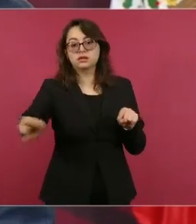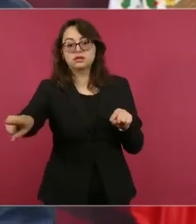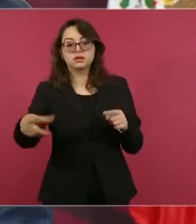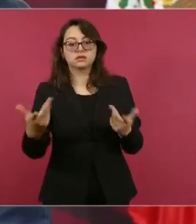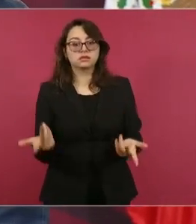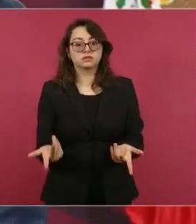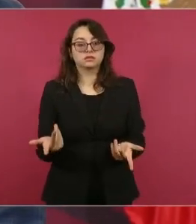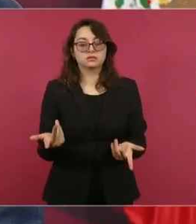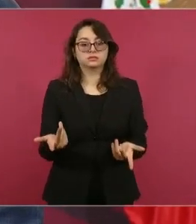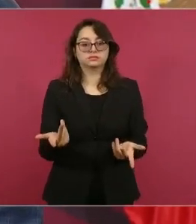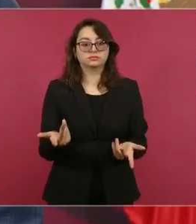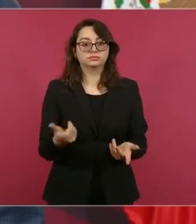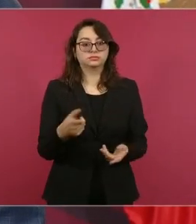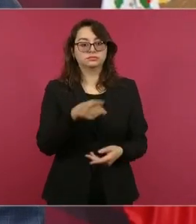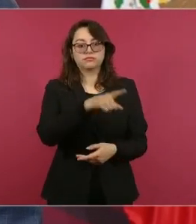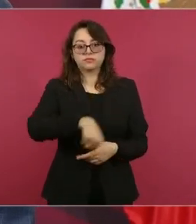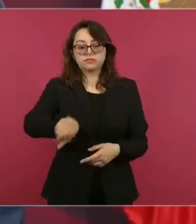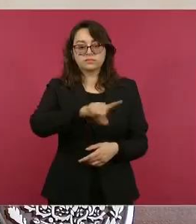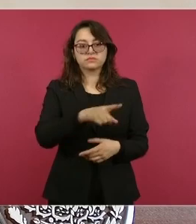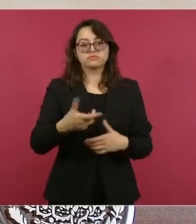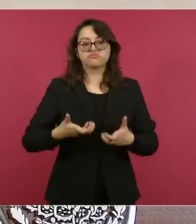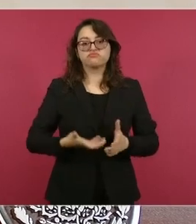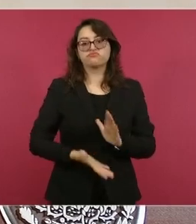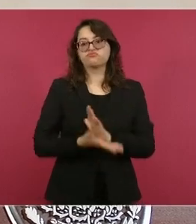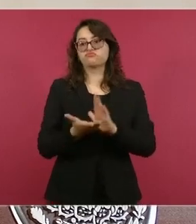unos pagos pendientes a campesinos.